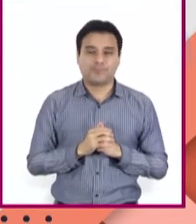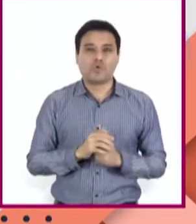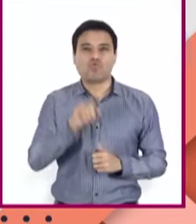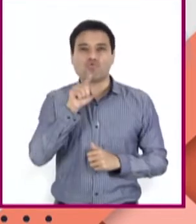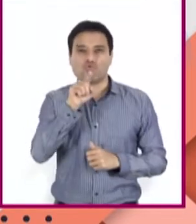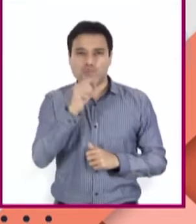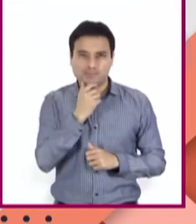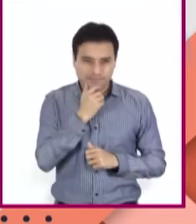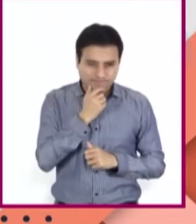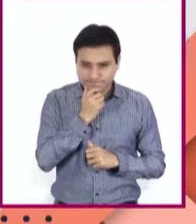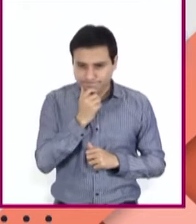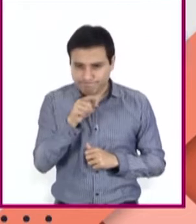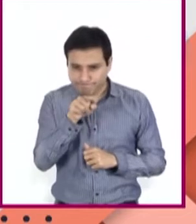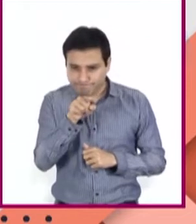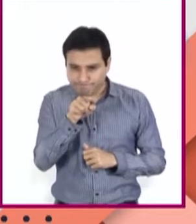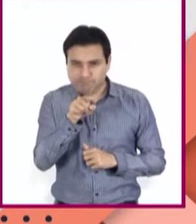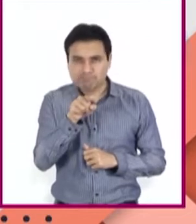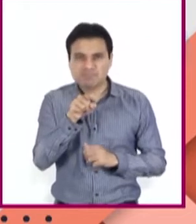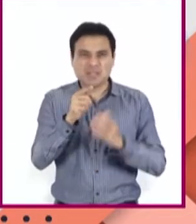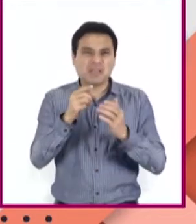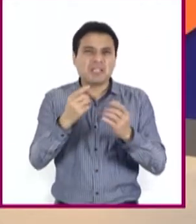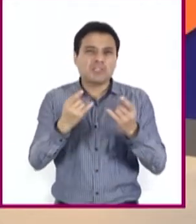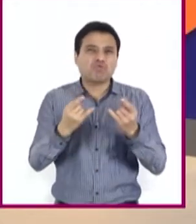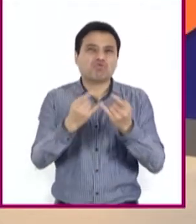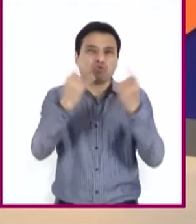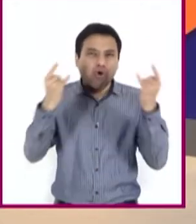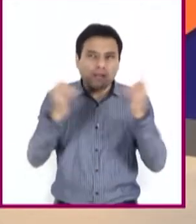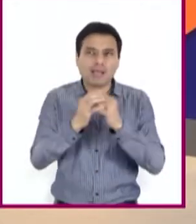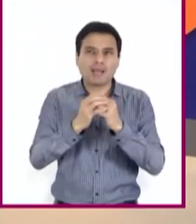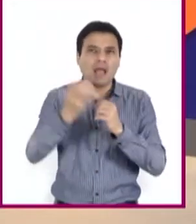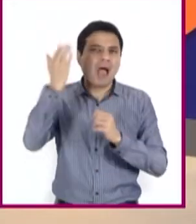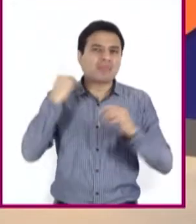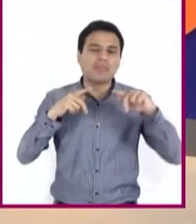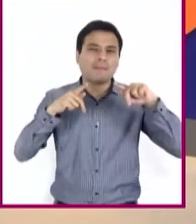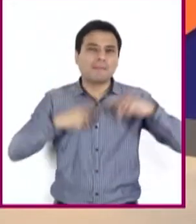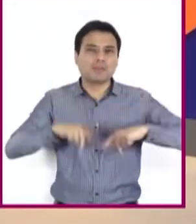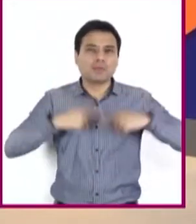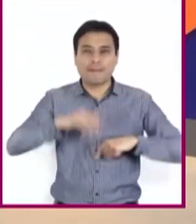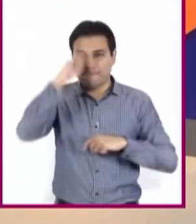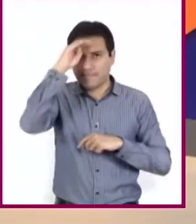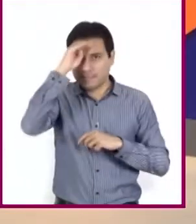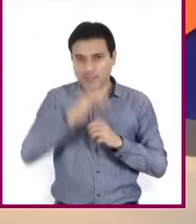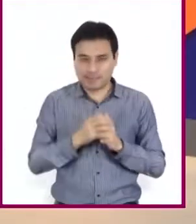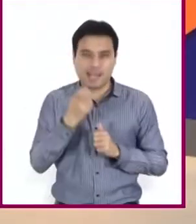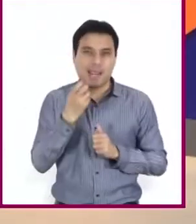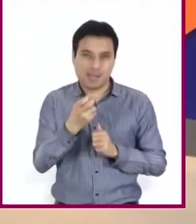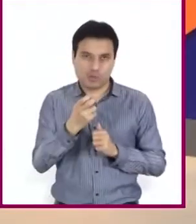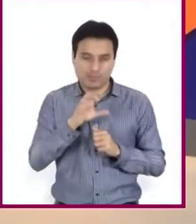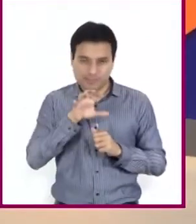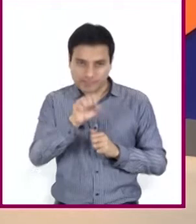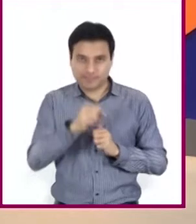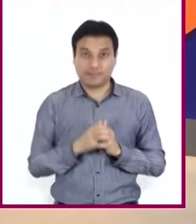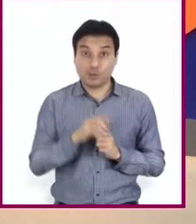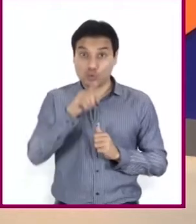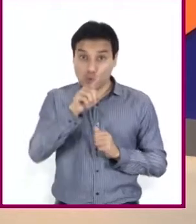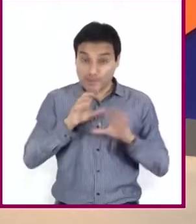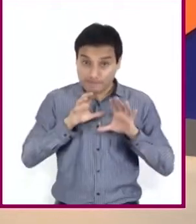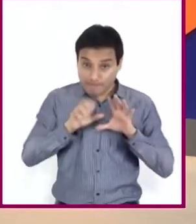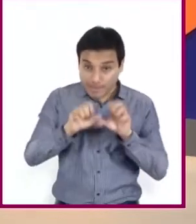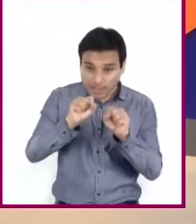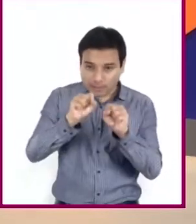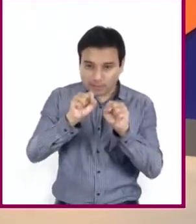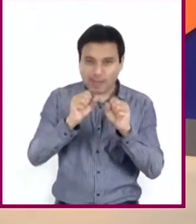reconocer los antecedentes o anécdotas. Identificar y reconocer estas ideas les ayudará a entender